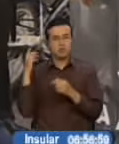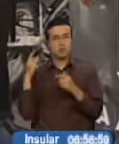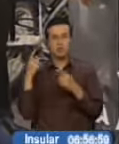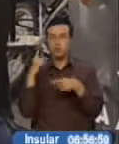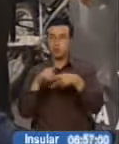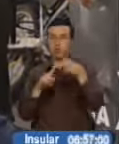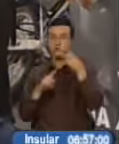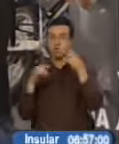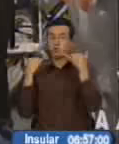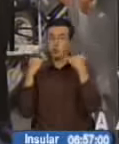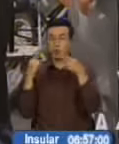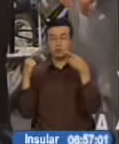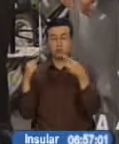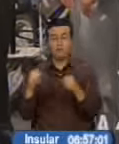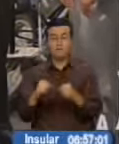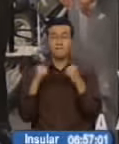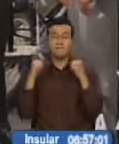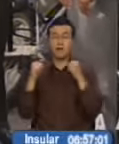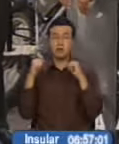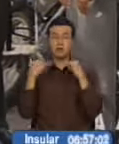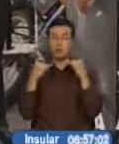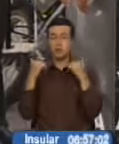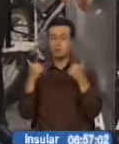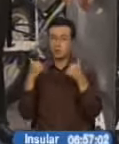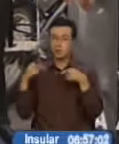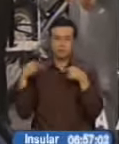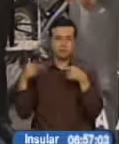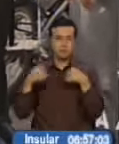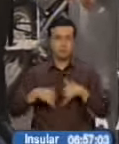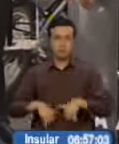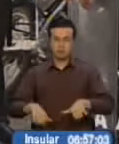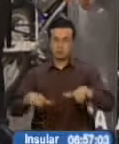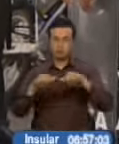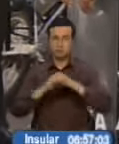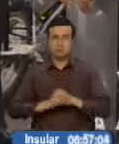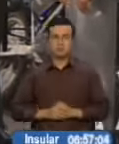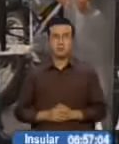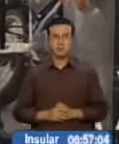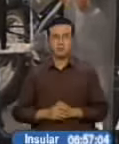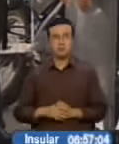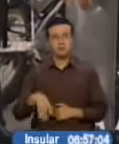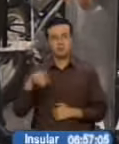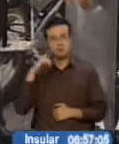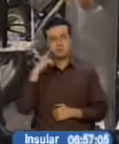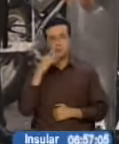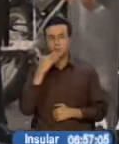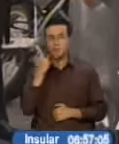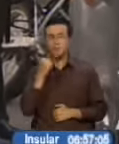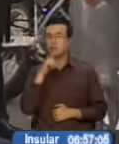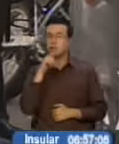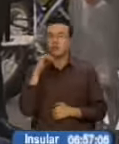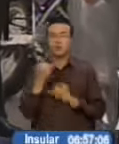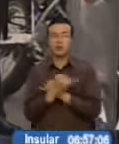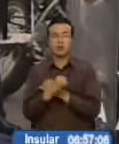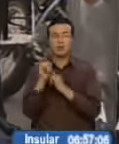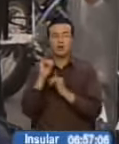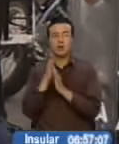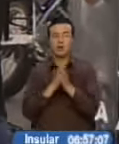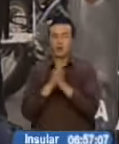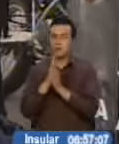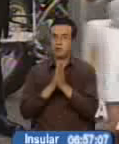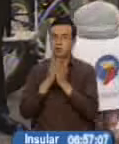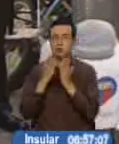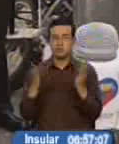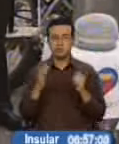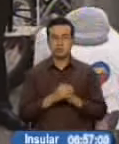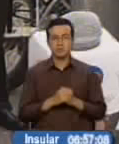dos partidos con mucha inteligencia, jugado a buen ritmo, eso sí, y esperemos que el mejor sea Independiente y aproveche esas